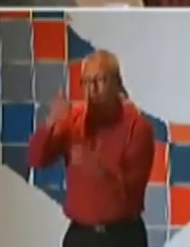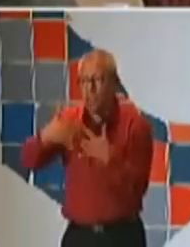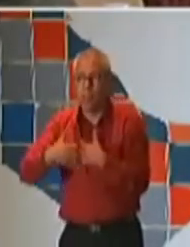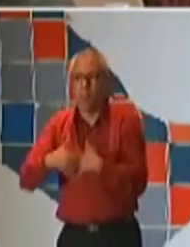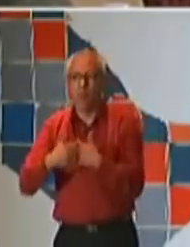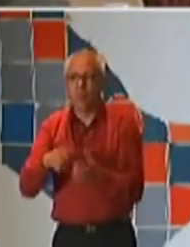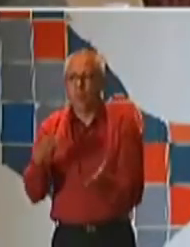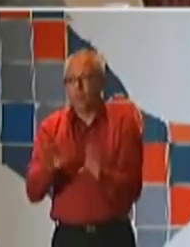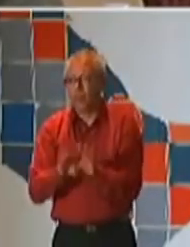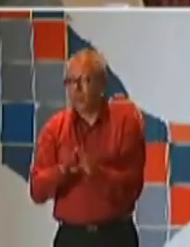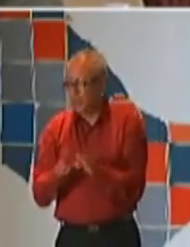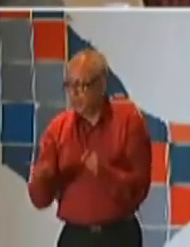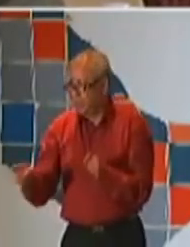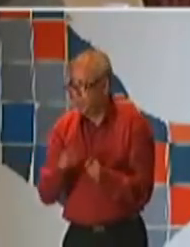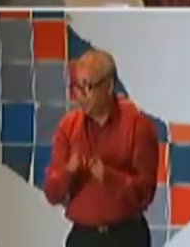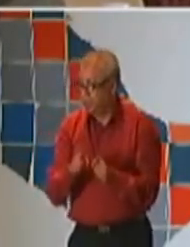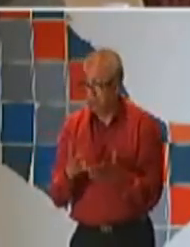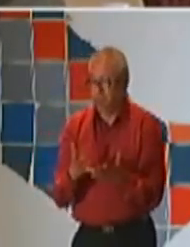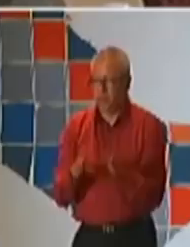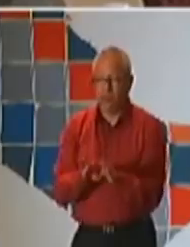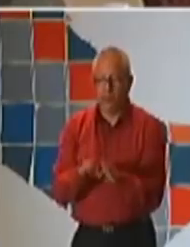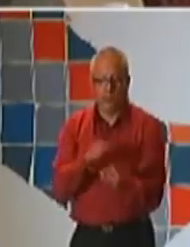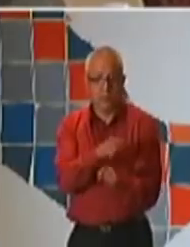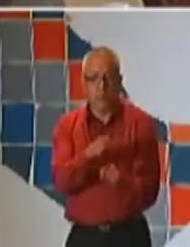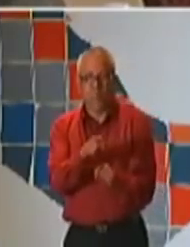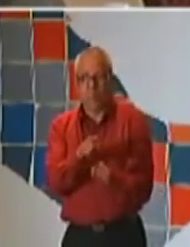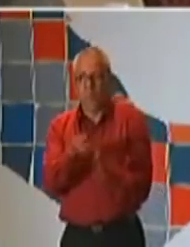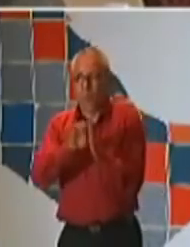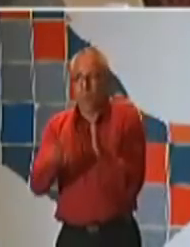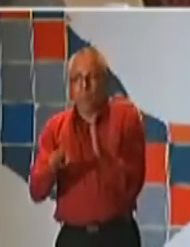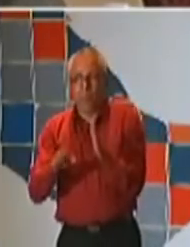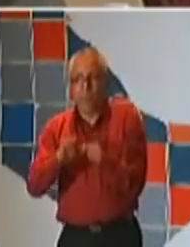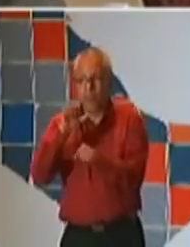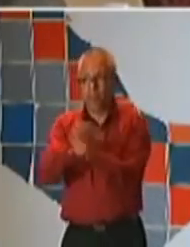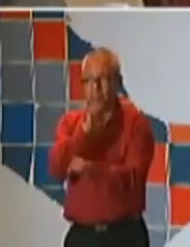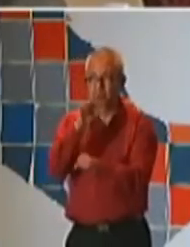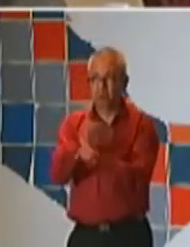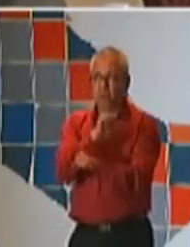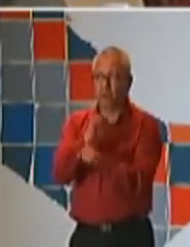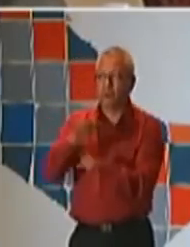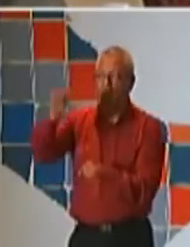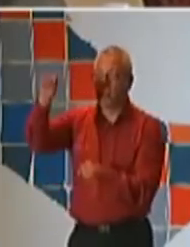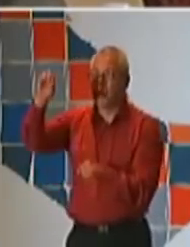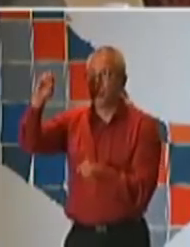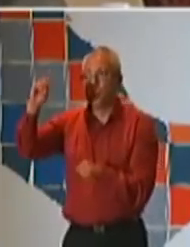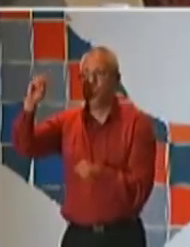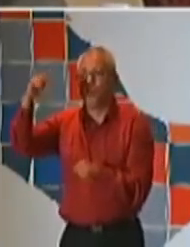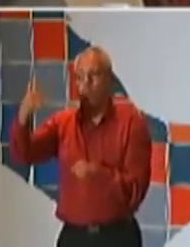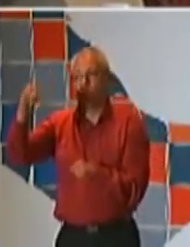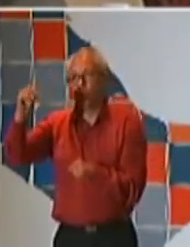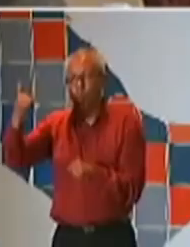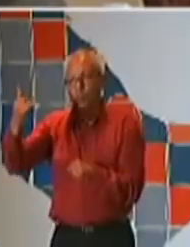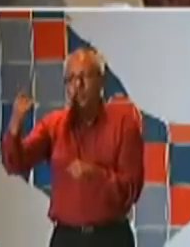fabrican las tres cuartas partes de los autos de Toyota de cada cinco obreros de Volkswagen en